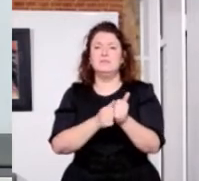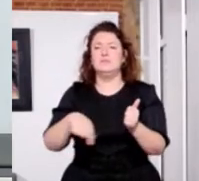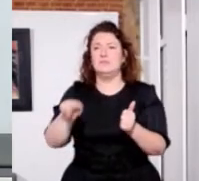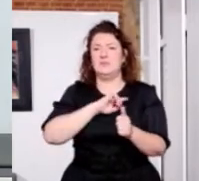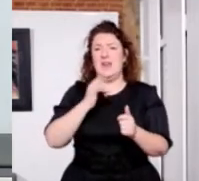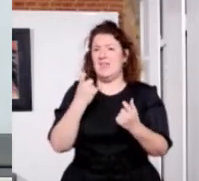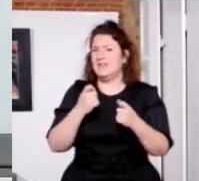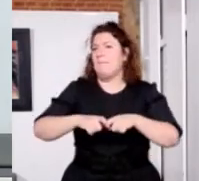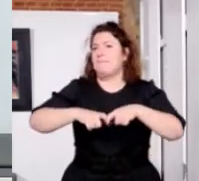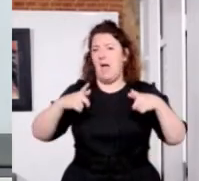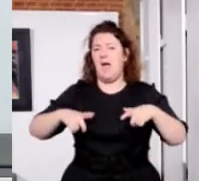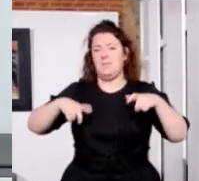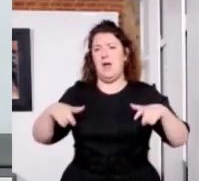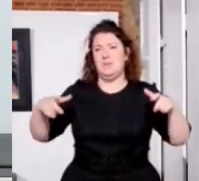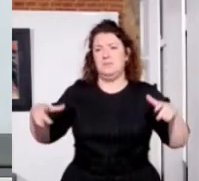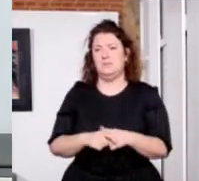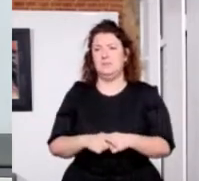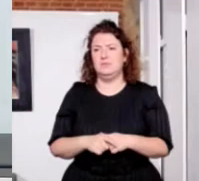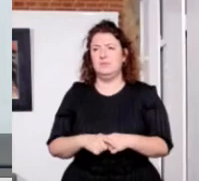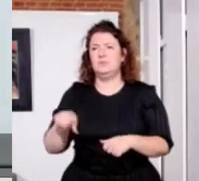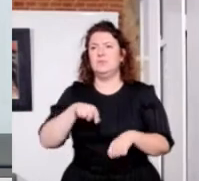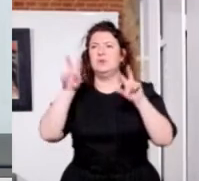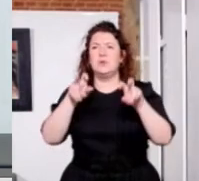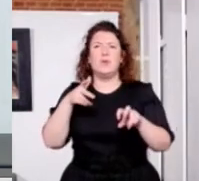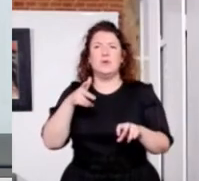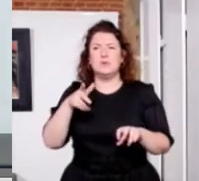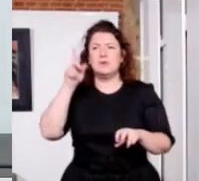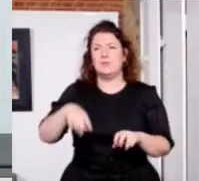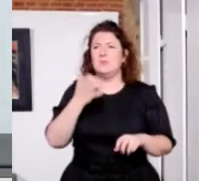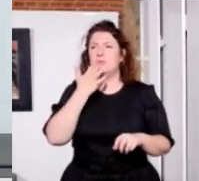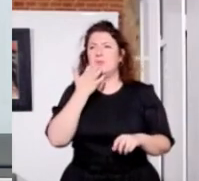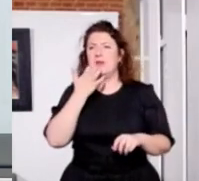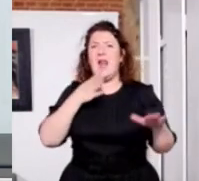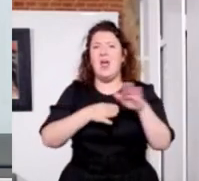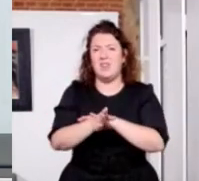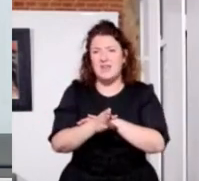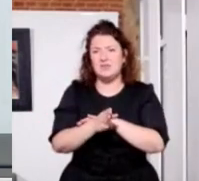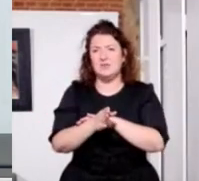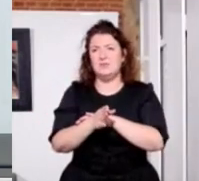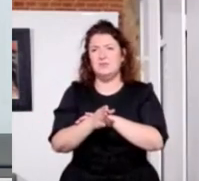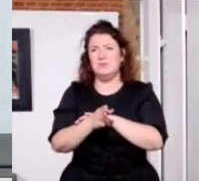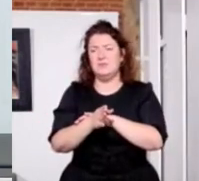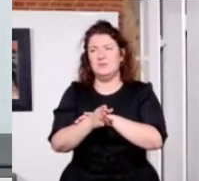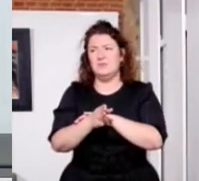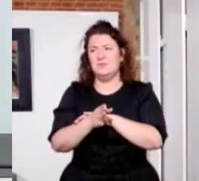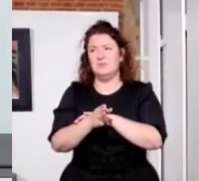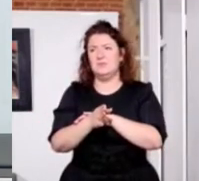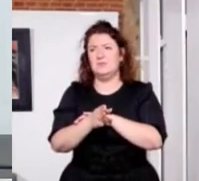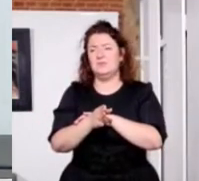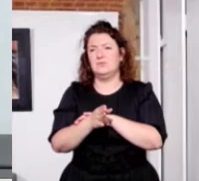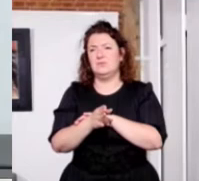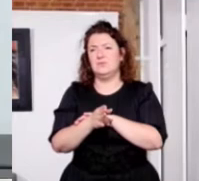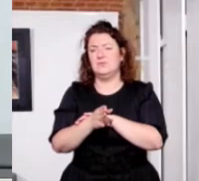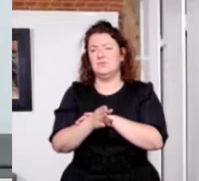amplio. Y también emergen nuevos derechos, como puede ser el derecho al acceso a la digitalización, como